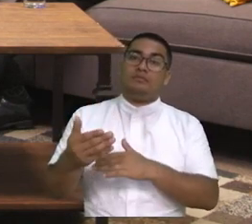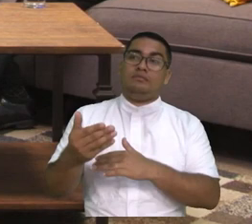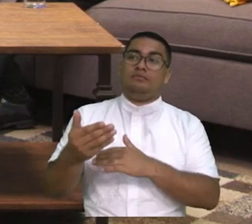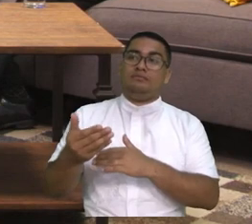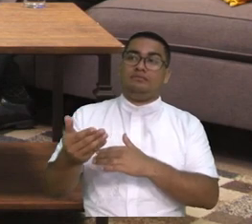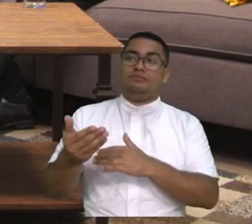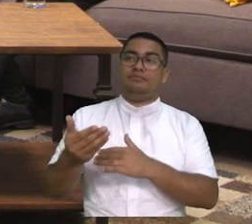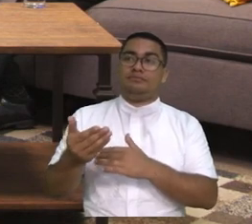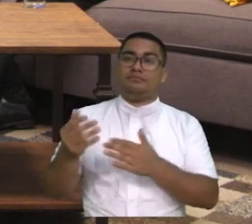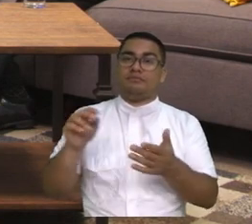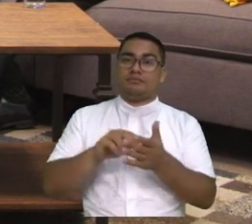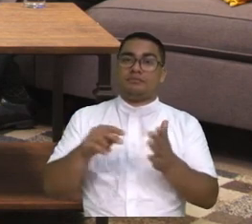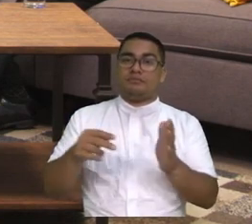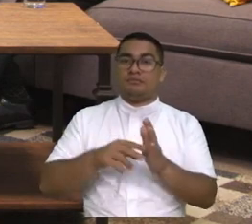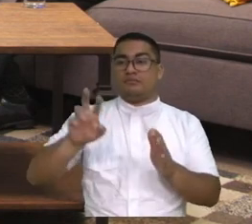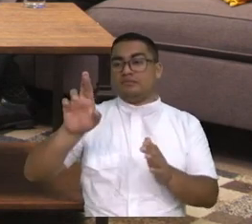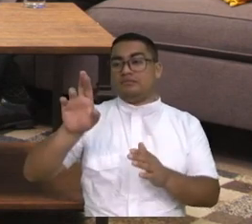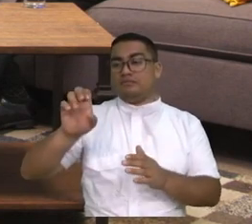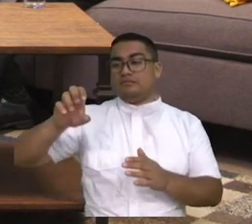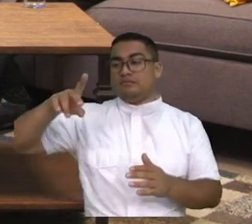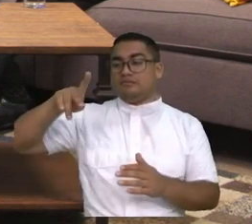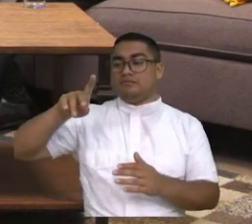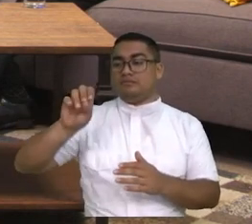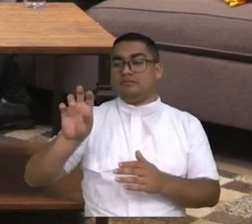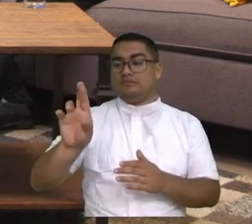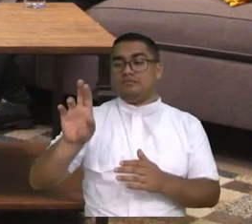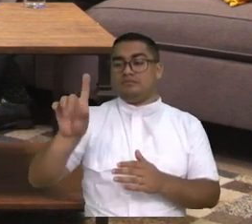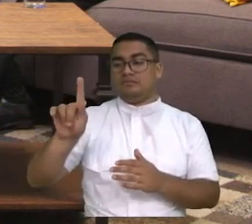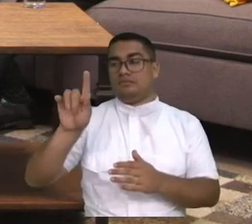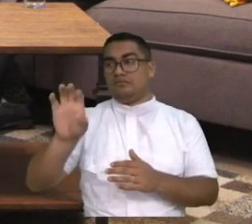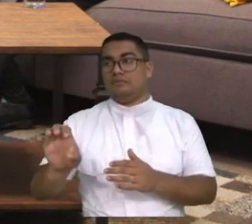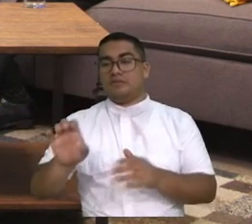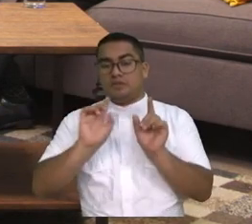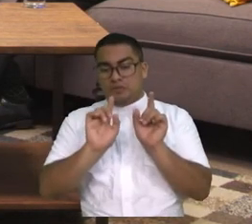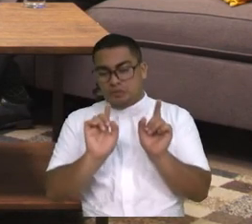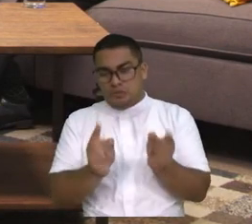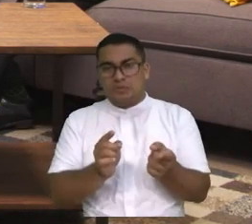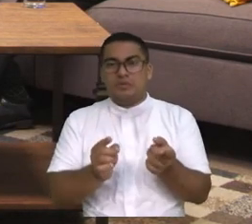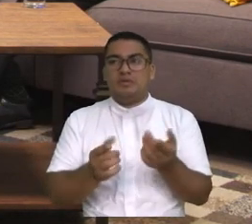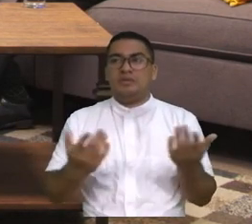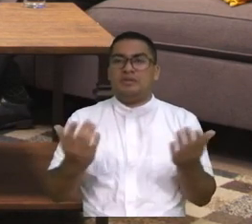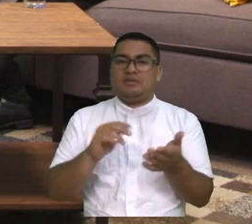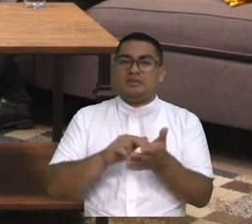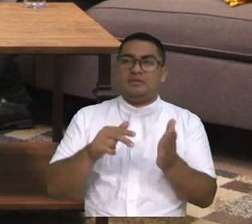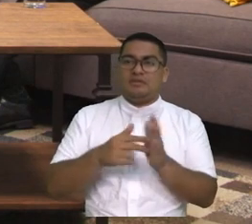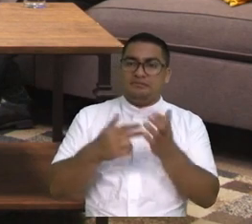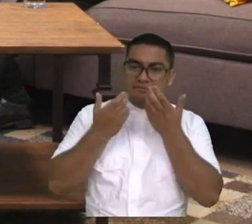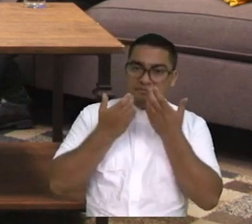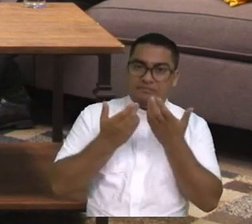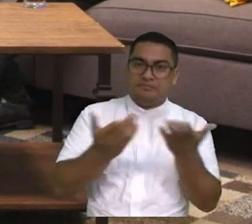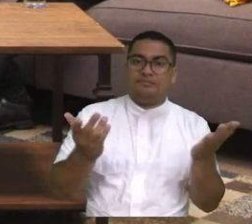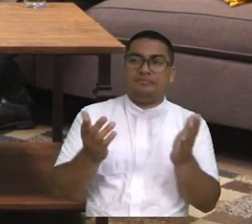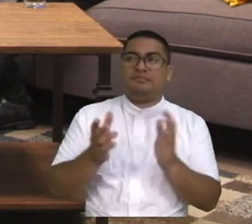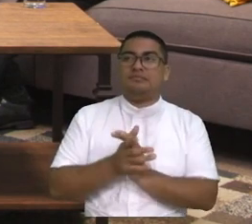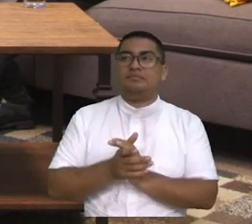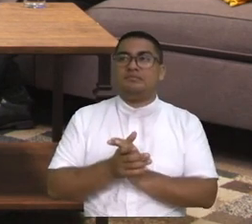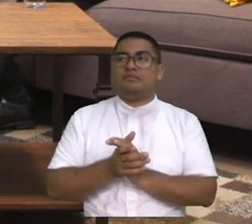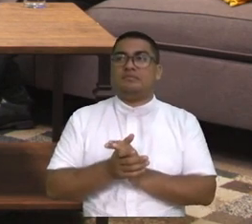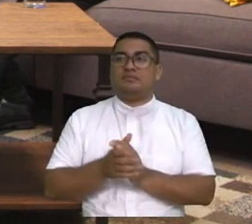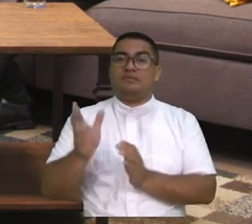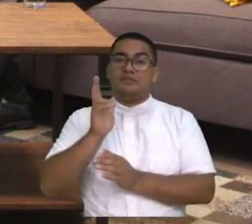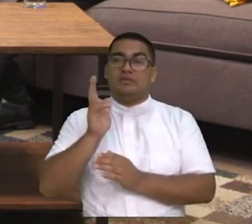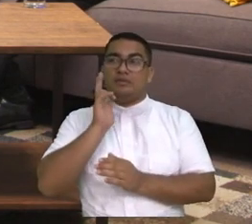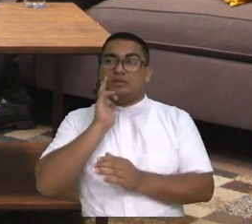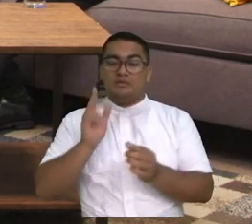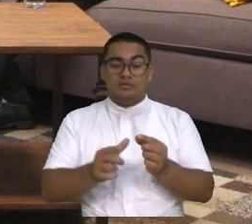en lo que es el report, una especie de crónica más breve, de impacto y directa. Tenía una pluma